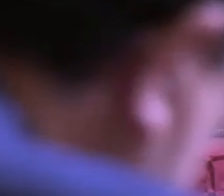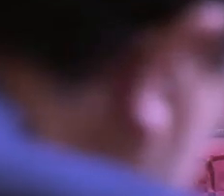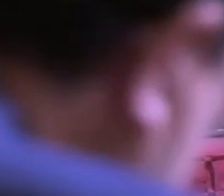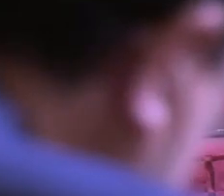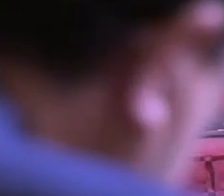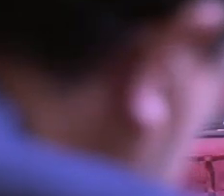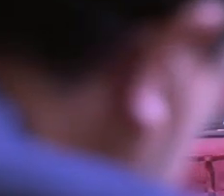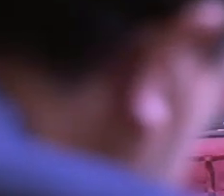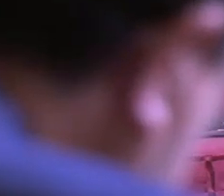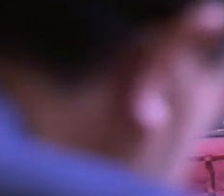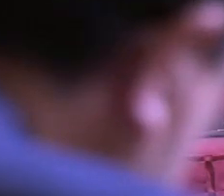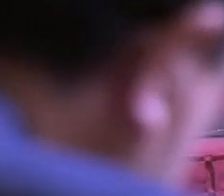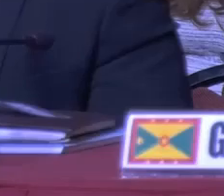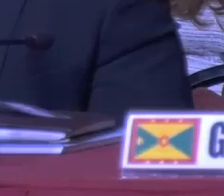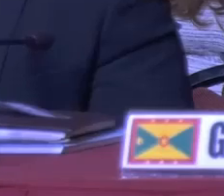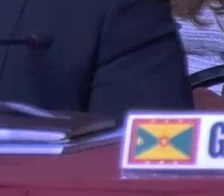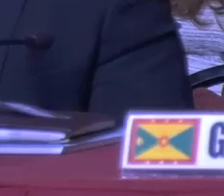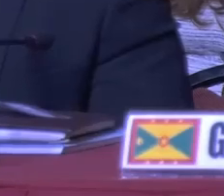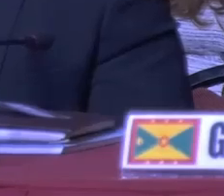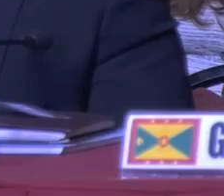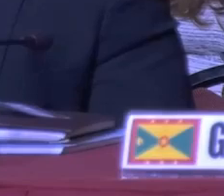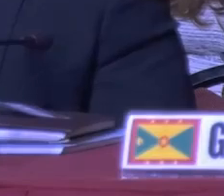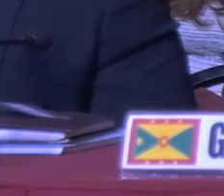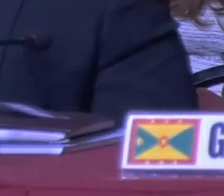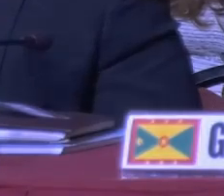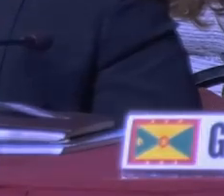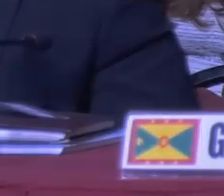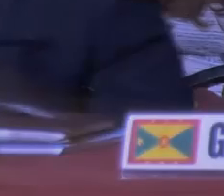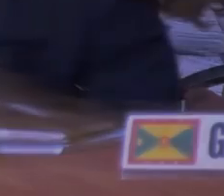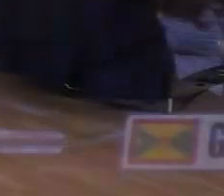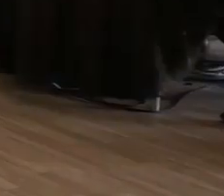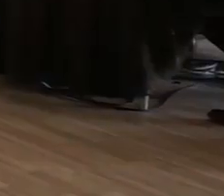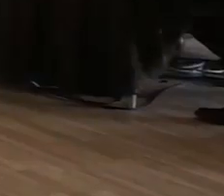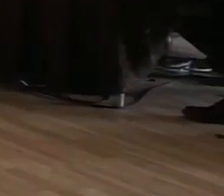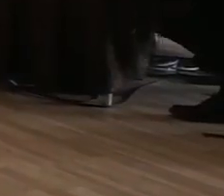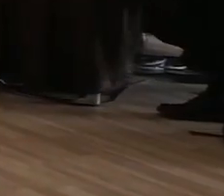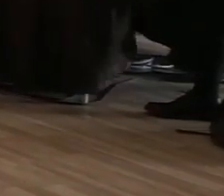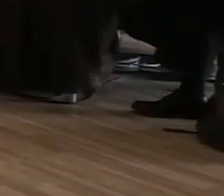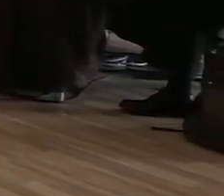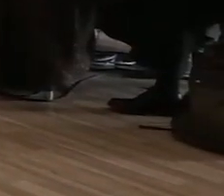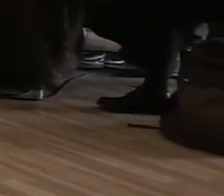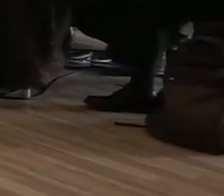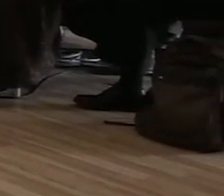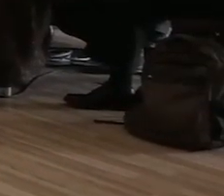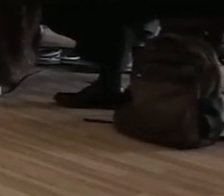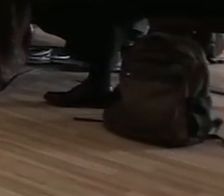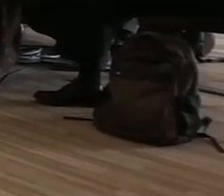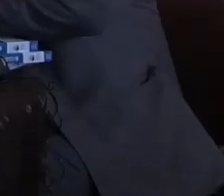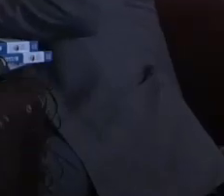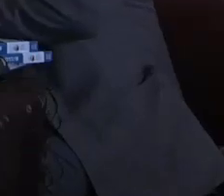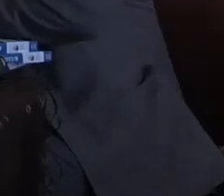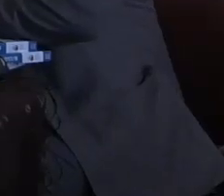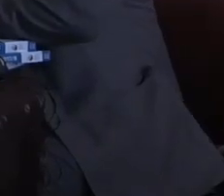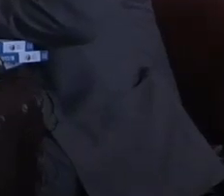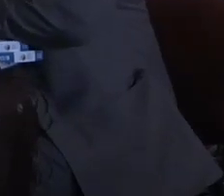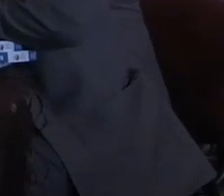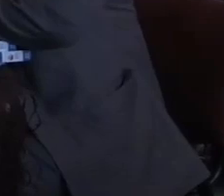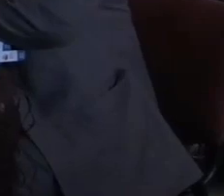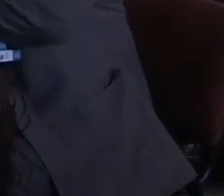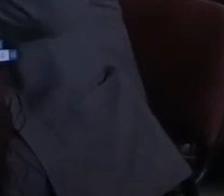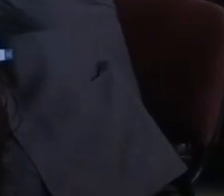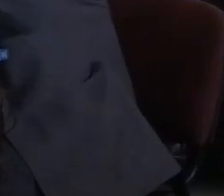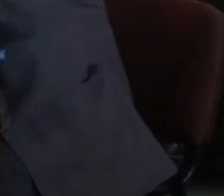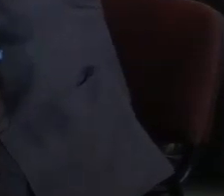educativas latinoamericanas y del Caribe, días anteriores, técnicos de alto nivel, representantes de los países participantes del evento,